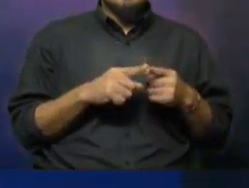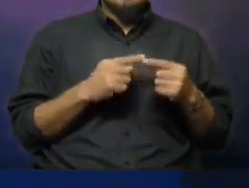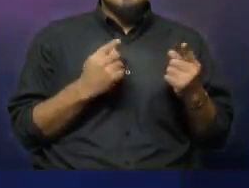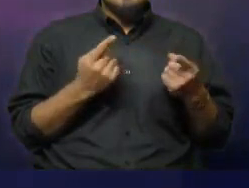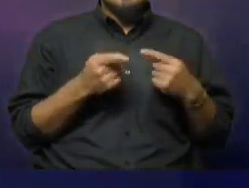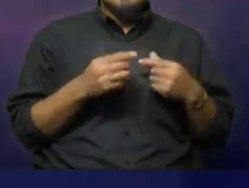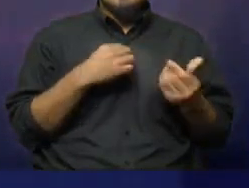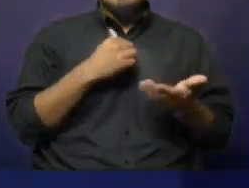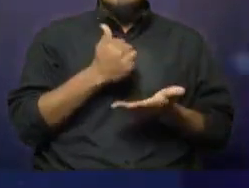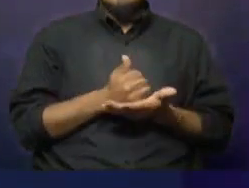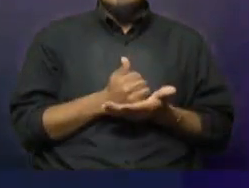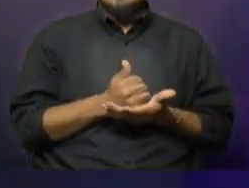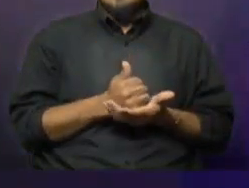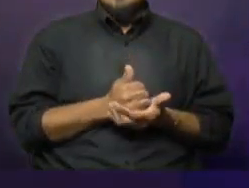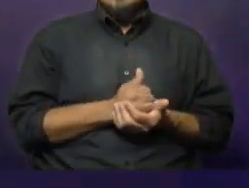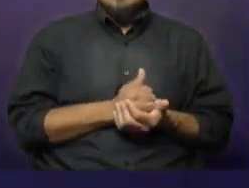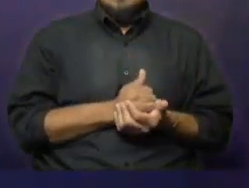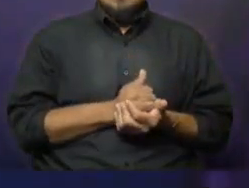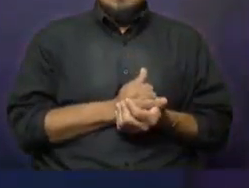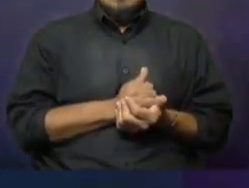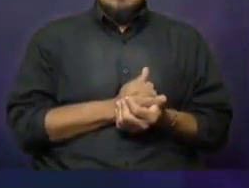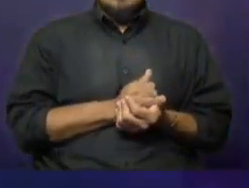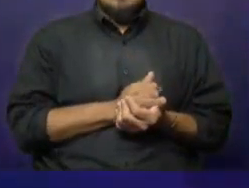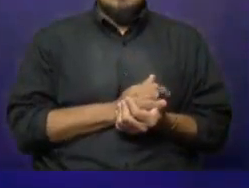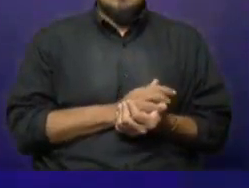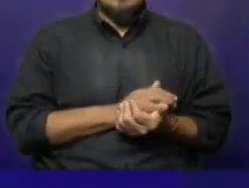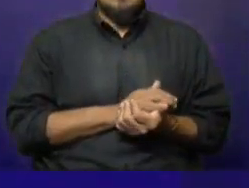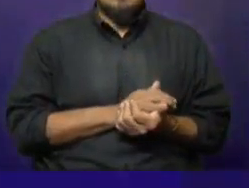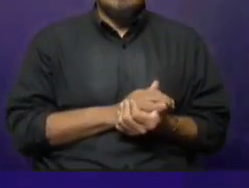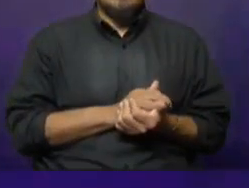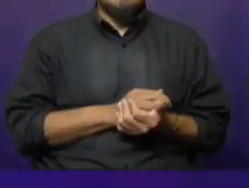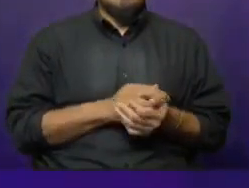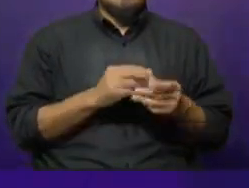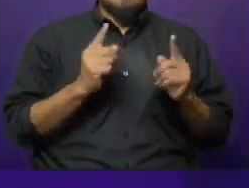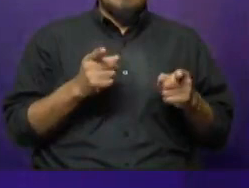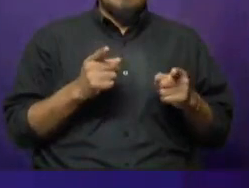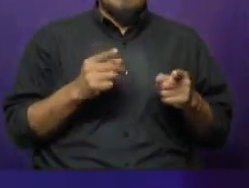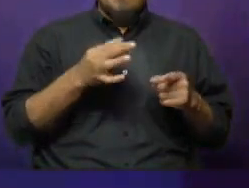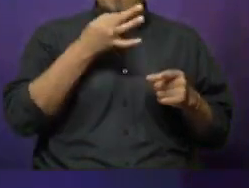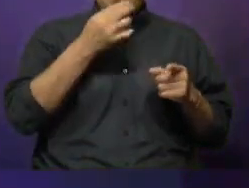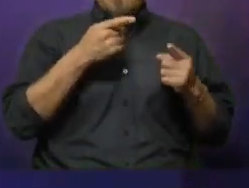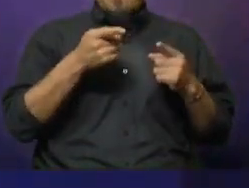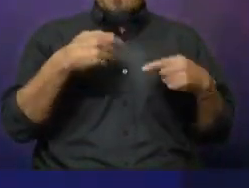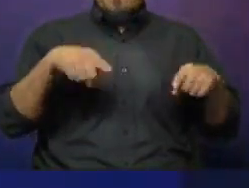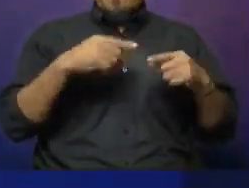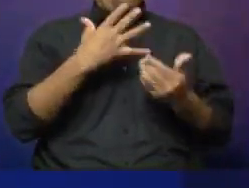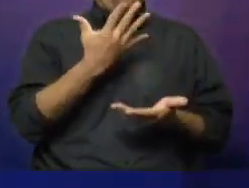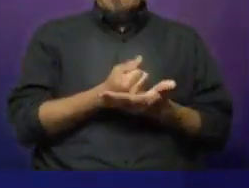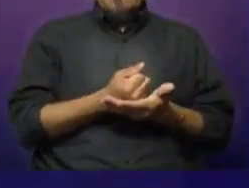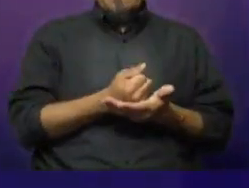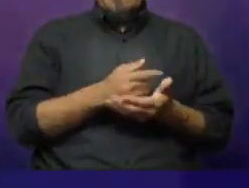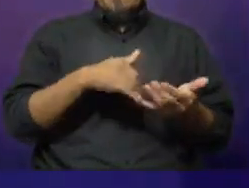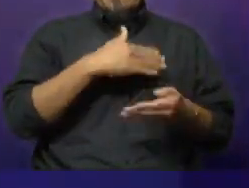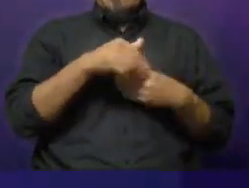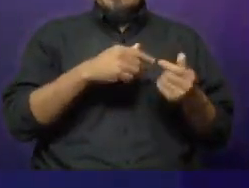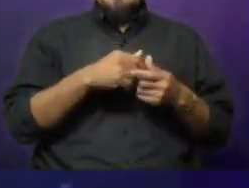que han participado, espero no olvidarme de nadie, si me olvido, perdón. Y bueno, también le quería nombrar que lo grabó, lo mezcló y lo masterizó